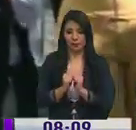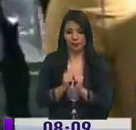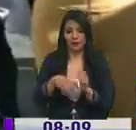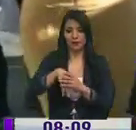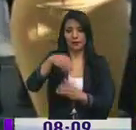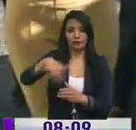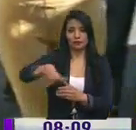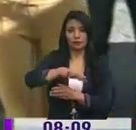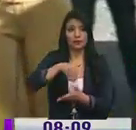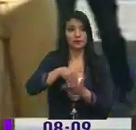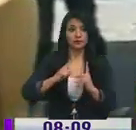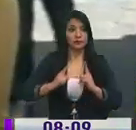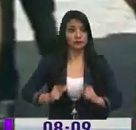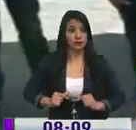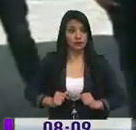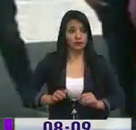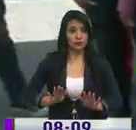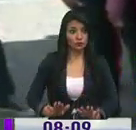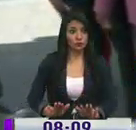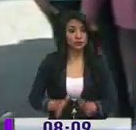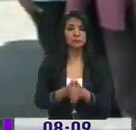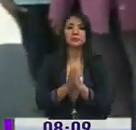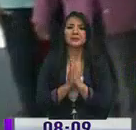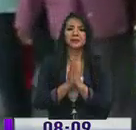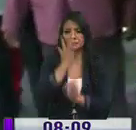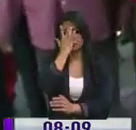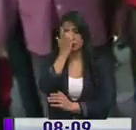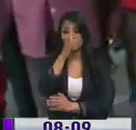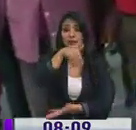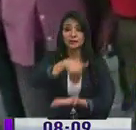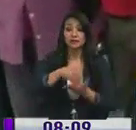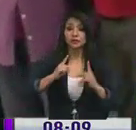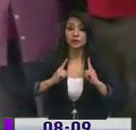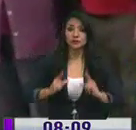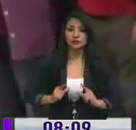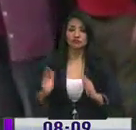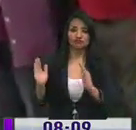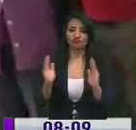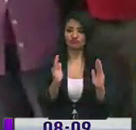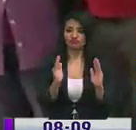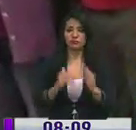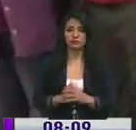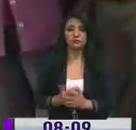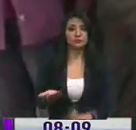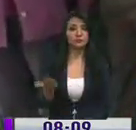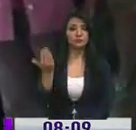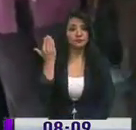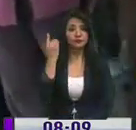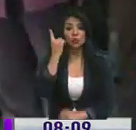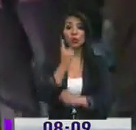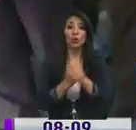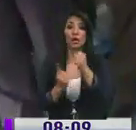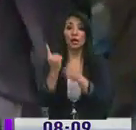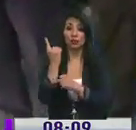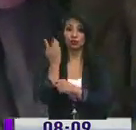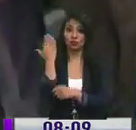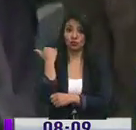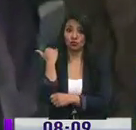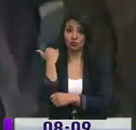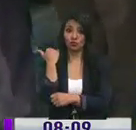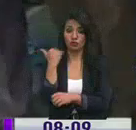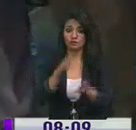del centro de salud de la parroquia, es porque este centro es provisional. Hace aproximadamente un año ellos